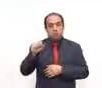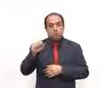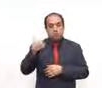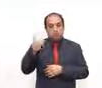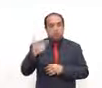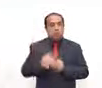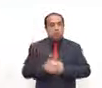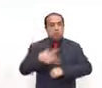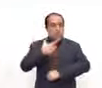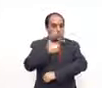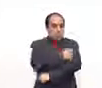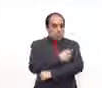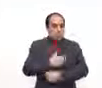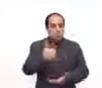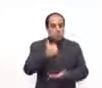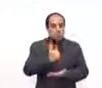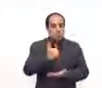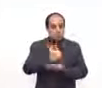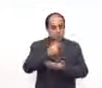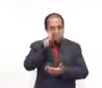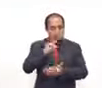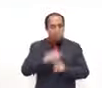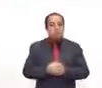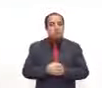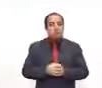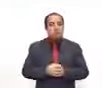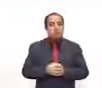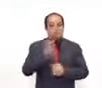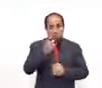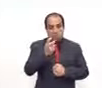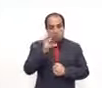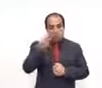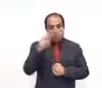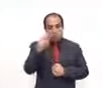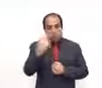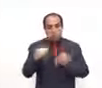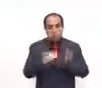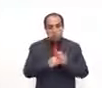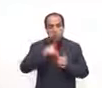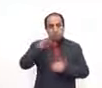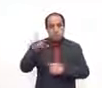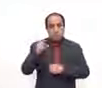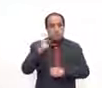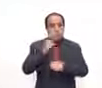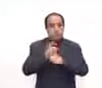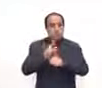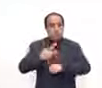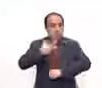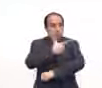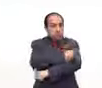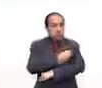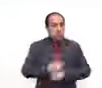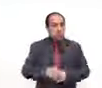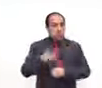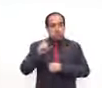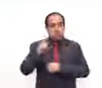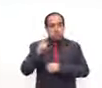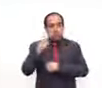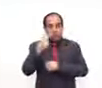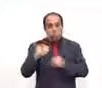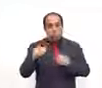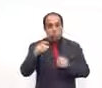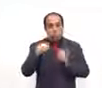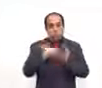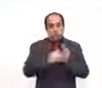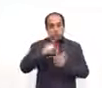COVID-19 en la Ciudad de México. De este total, 22.100 ya son segunda dosis, es decir, 22.100 personas que ya cumplieron